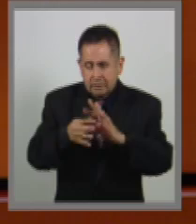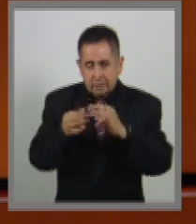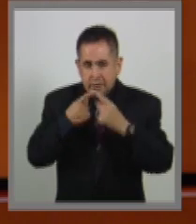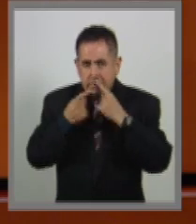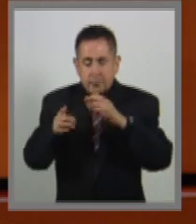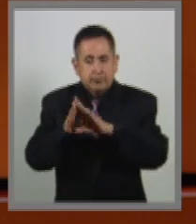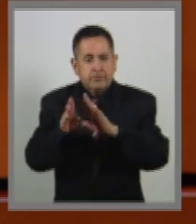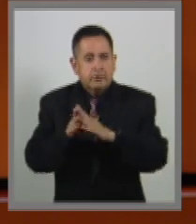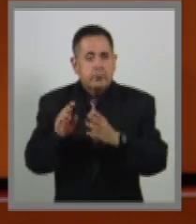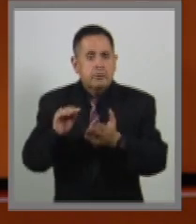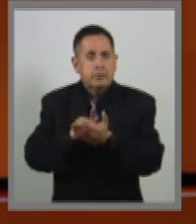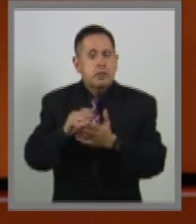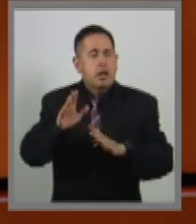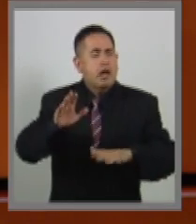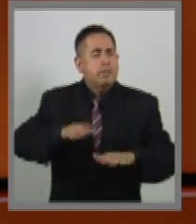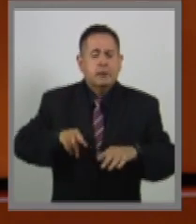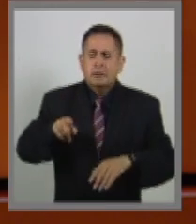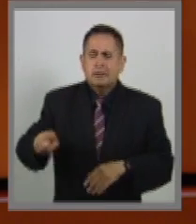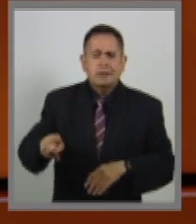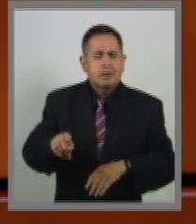casos lo que hay es una seria